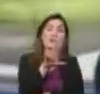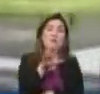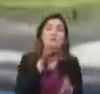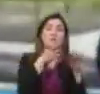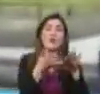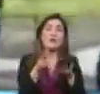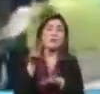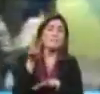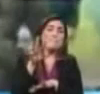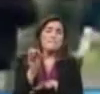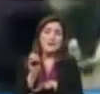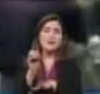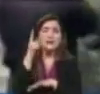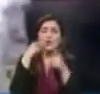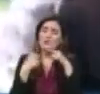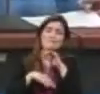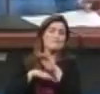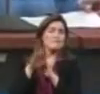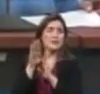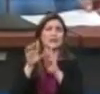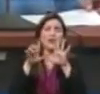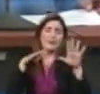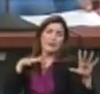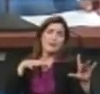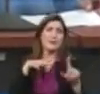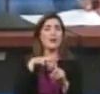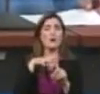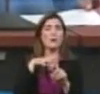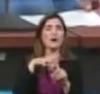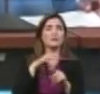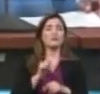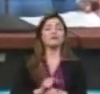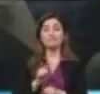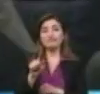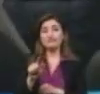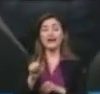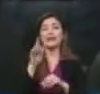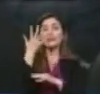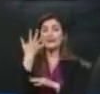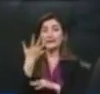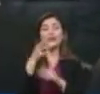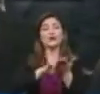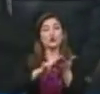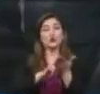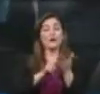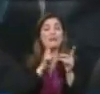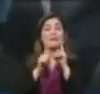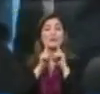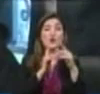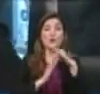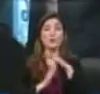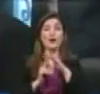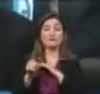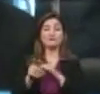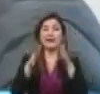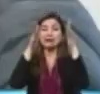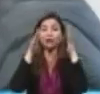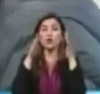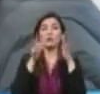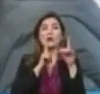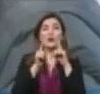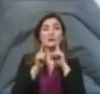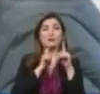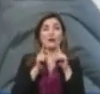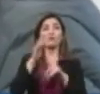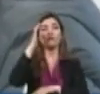de 20 heridos en 7 ataques, copó la atención durante el quinto ciclo de diálogos de paz que adelantan en Quito los